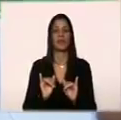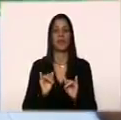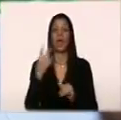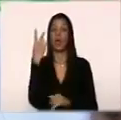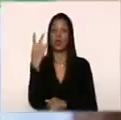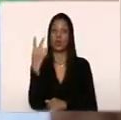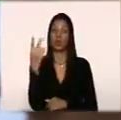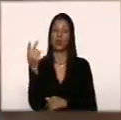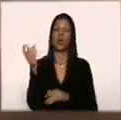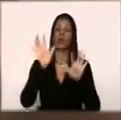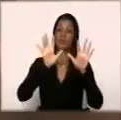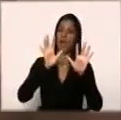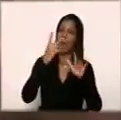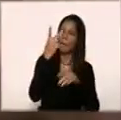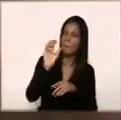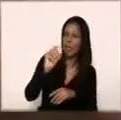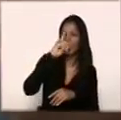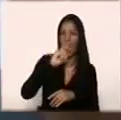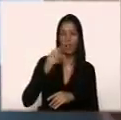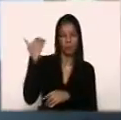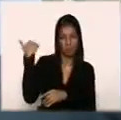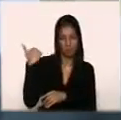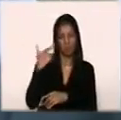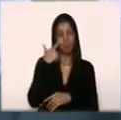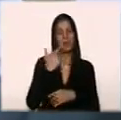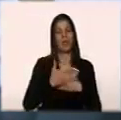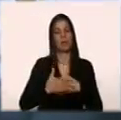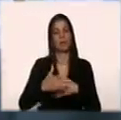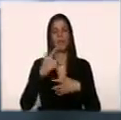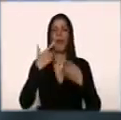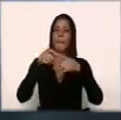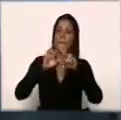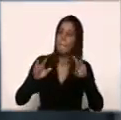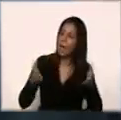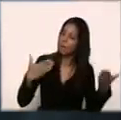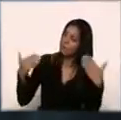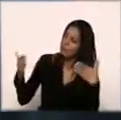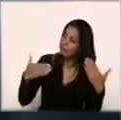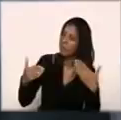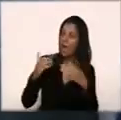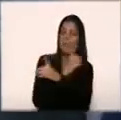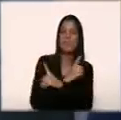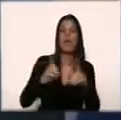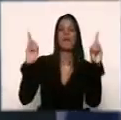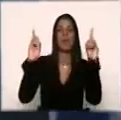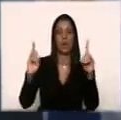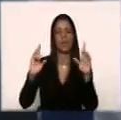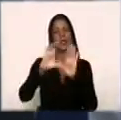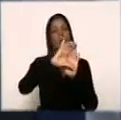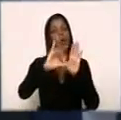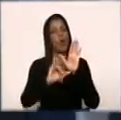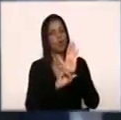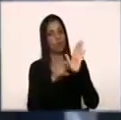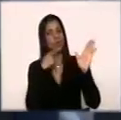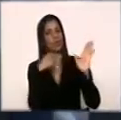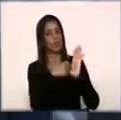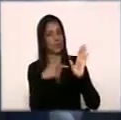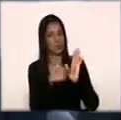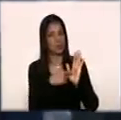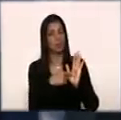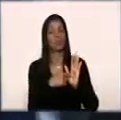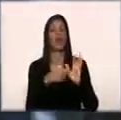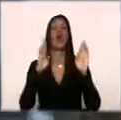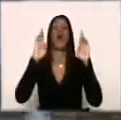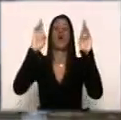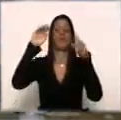dos últimas décadas, por la vía democrática, por la vía pacífica, por la vía constitucional y por la vía electoral. Así que